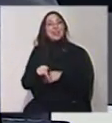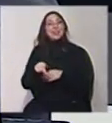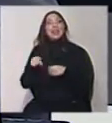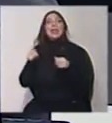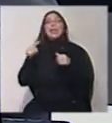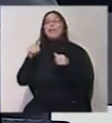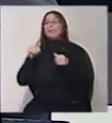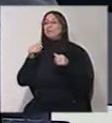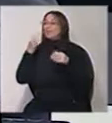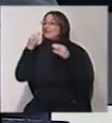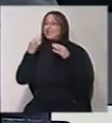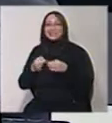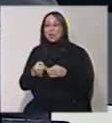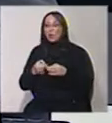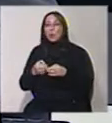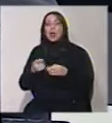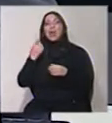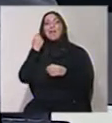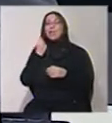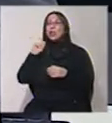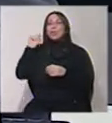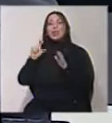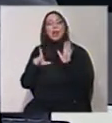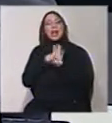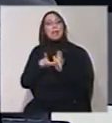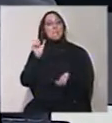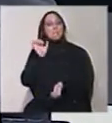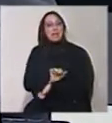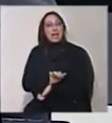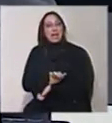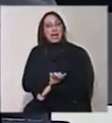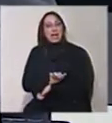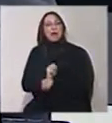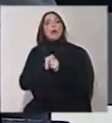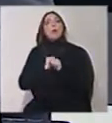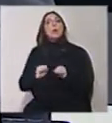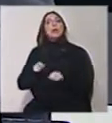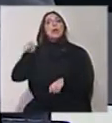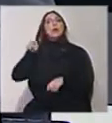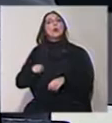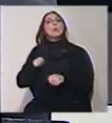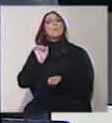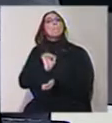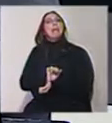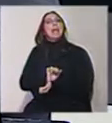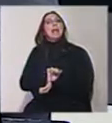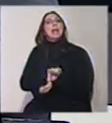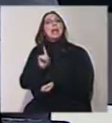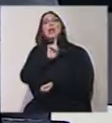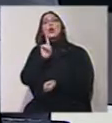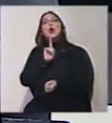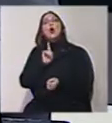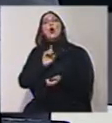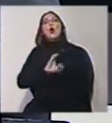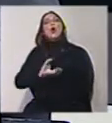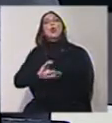la eventualidad de una violación a la ley penal, de la posibilidad de ser juzgados penalmente y no por el Código Penal Militar.